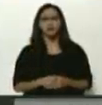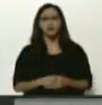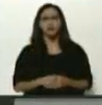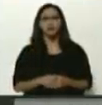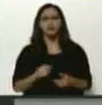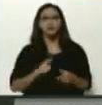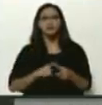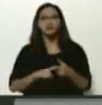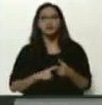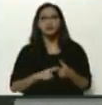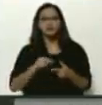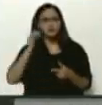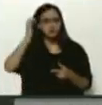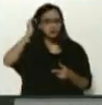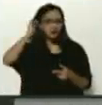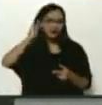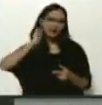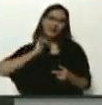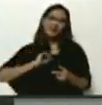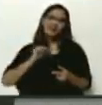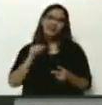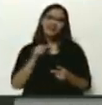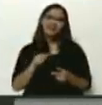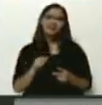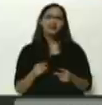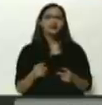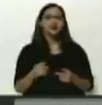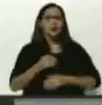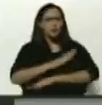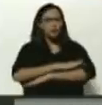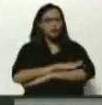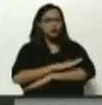Entonces, esas posiciones adelantadas,